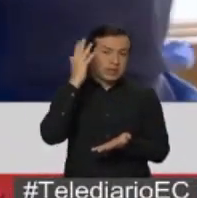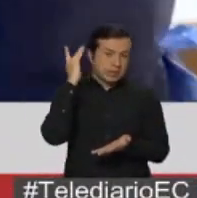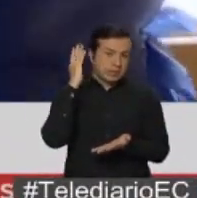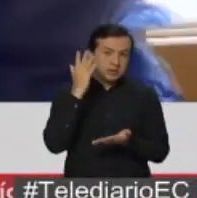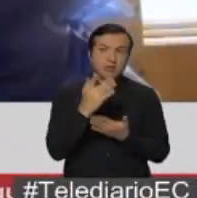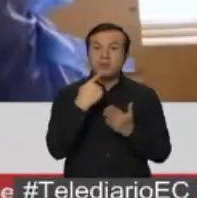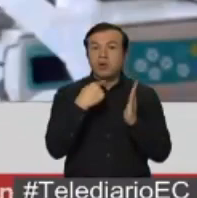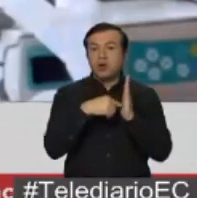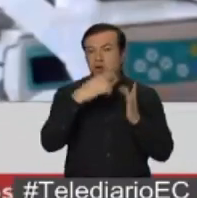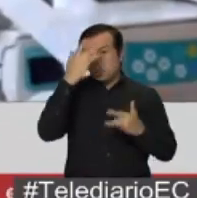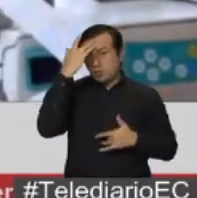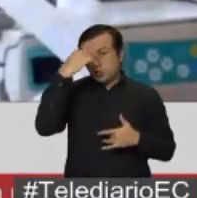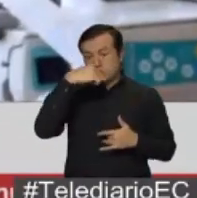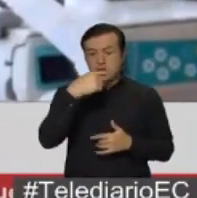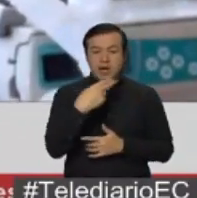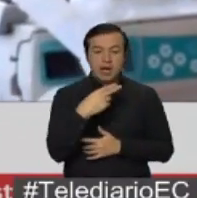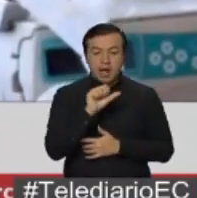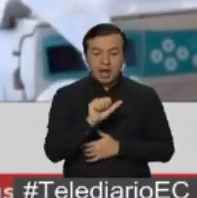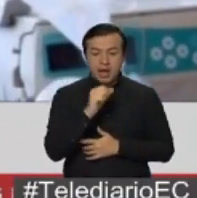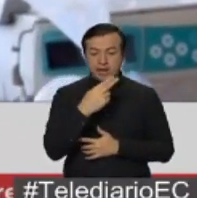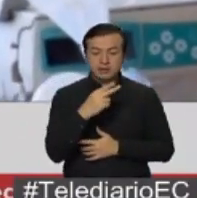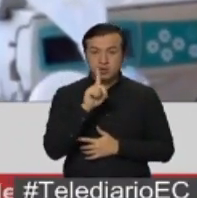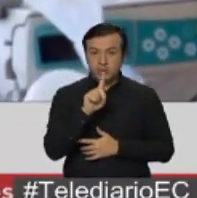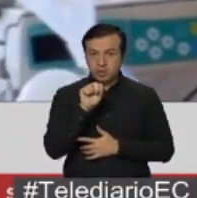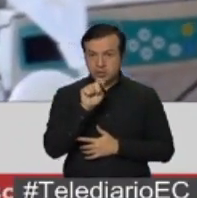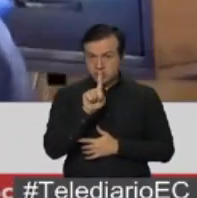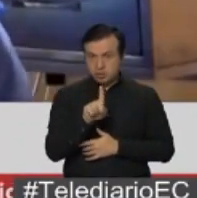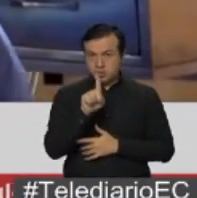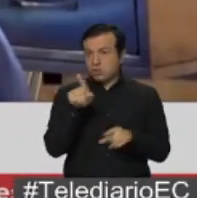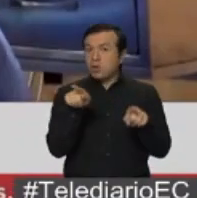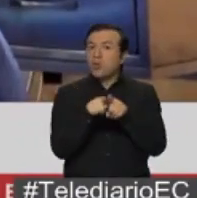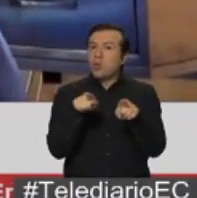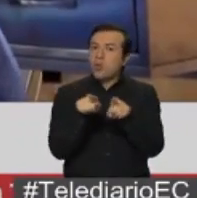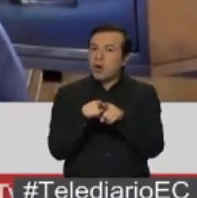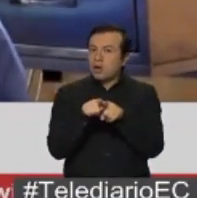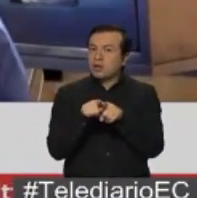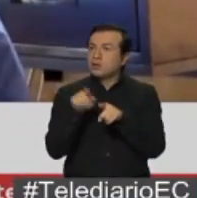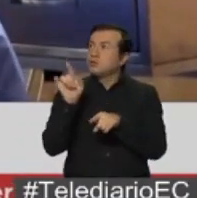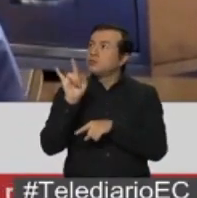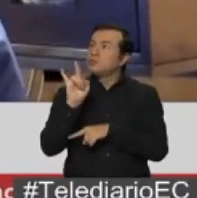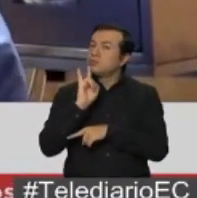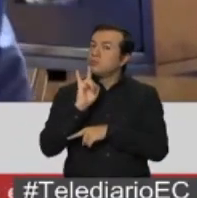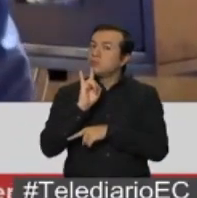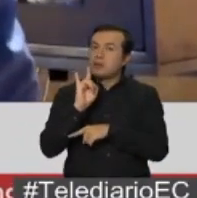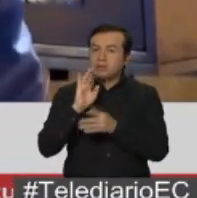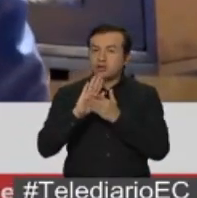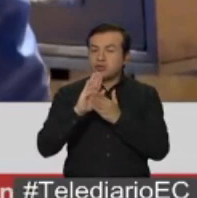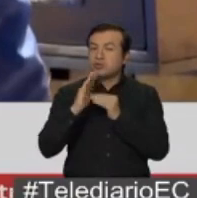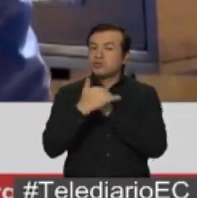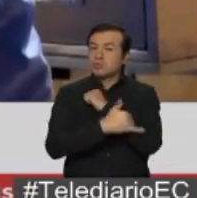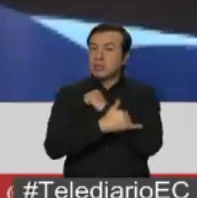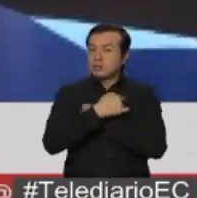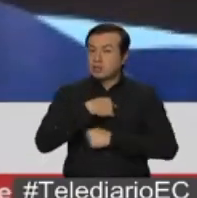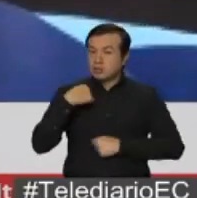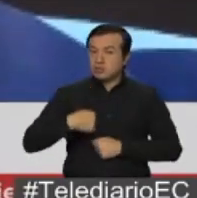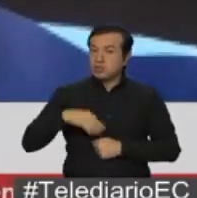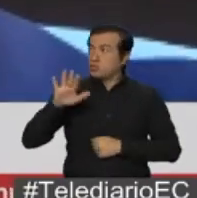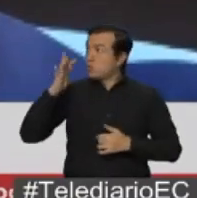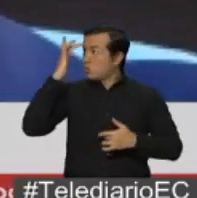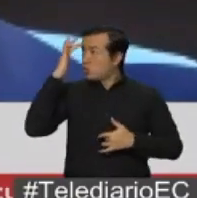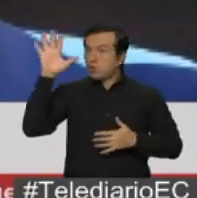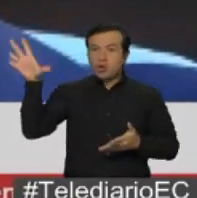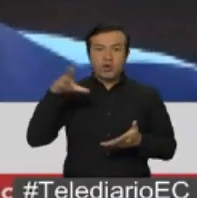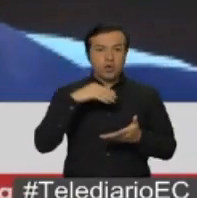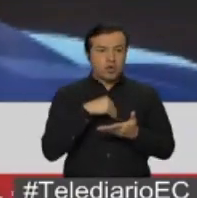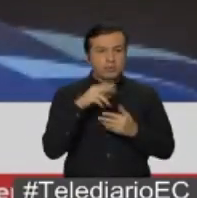como la gripe ah1n1 ellos replican protocolos utilizados en wuhan la ciudad china que fue el epicentro del brote se llama la escala